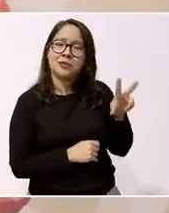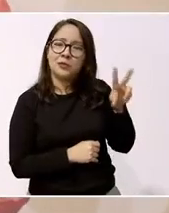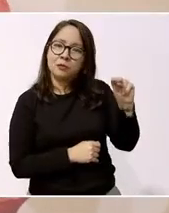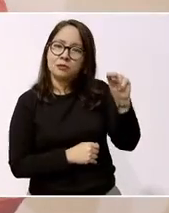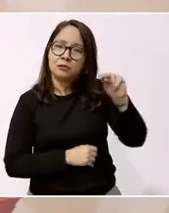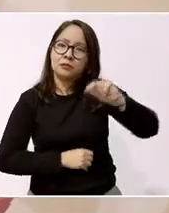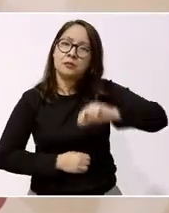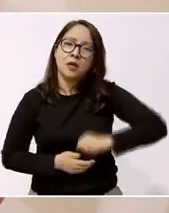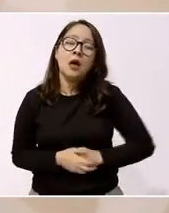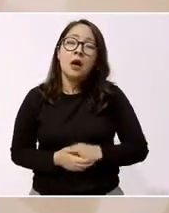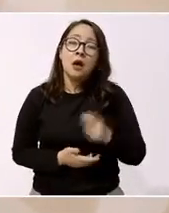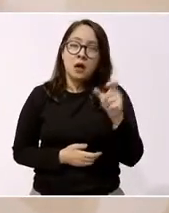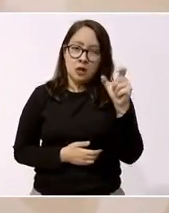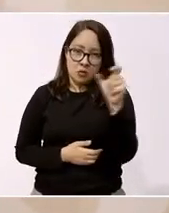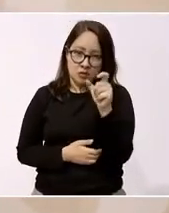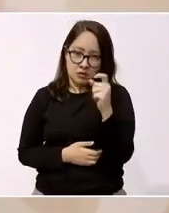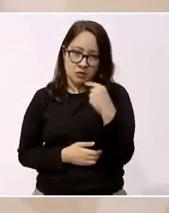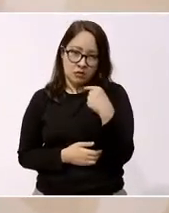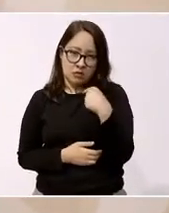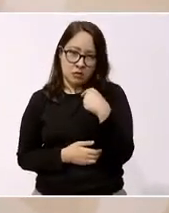también que yo